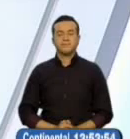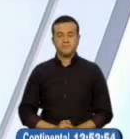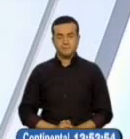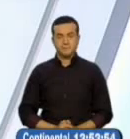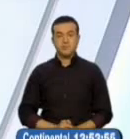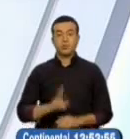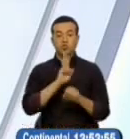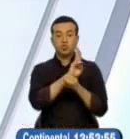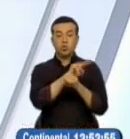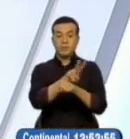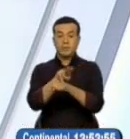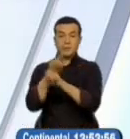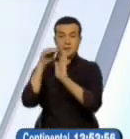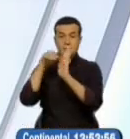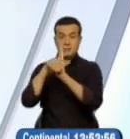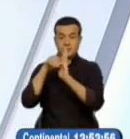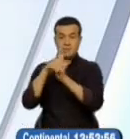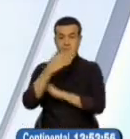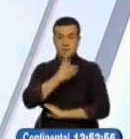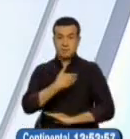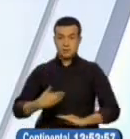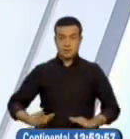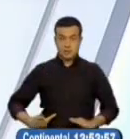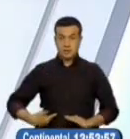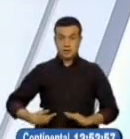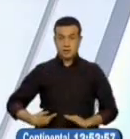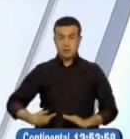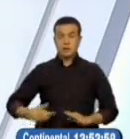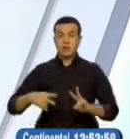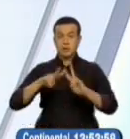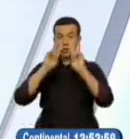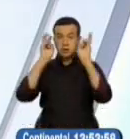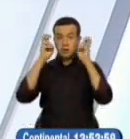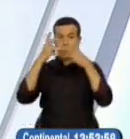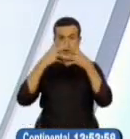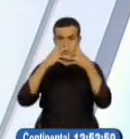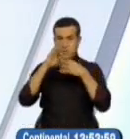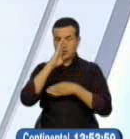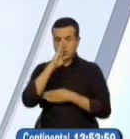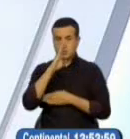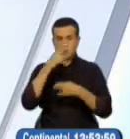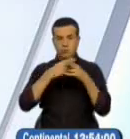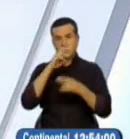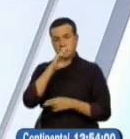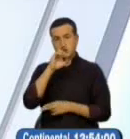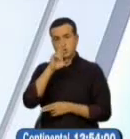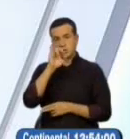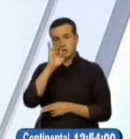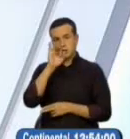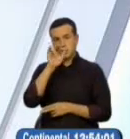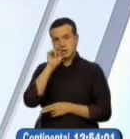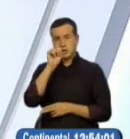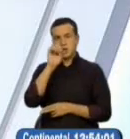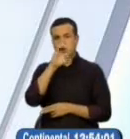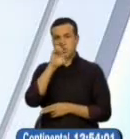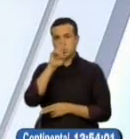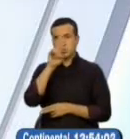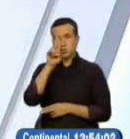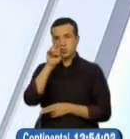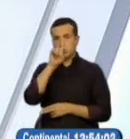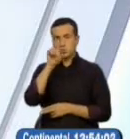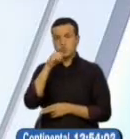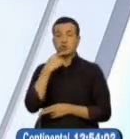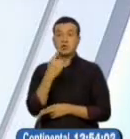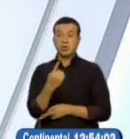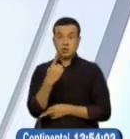Y el superintendente de bancos y presidente de la función de transparencia, Cristian Cruz, espera sumar esfuerzos ante el anuncio del